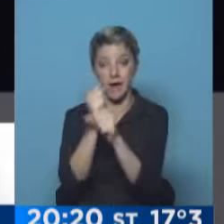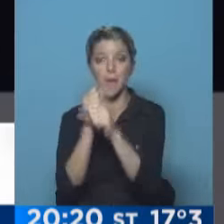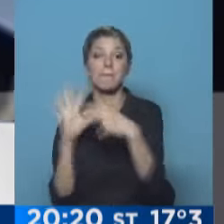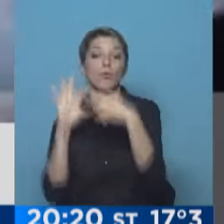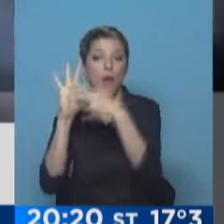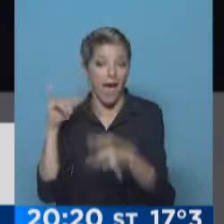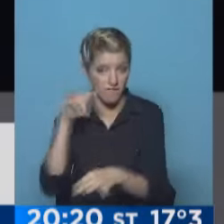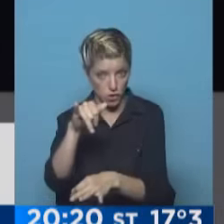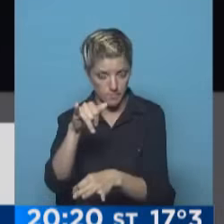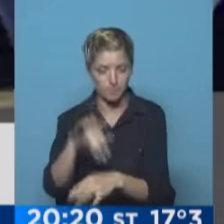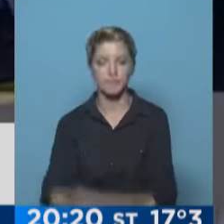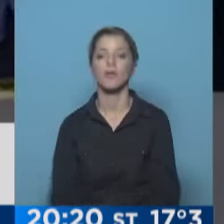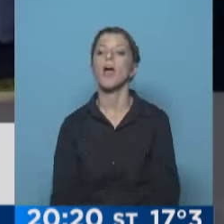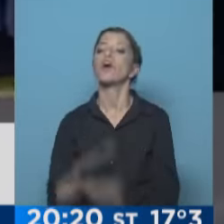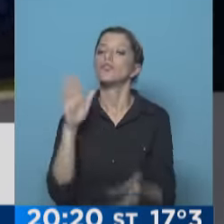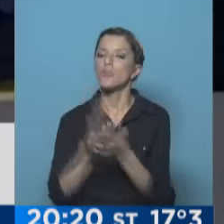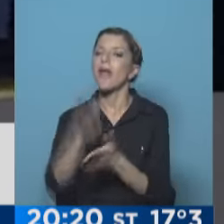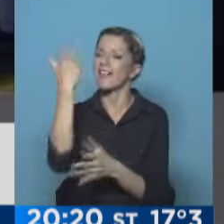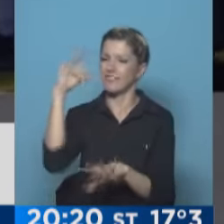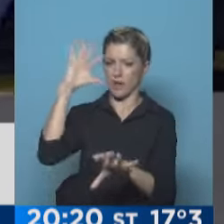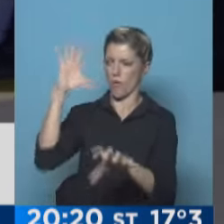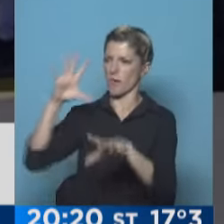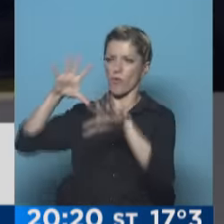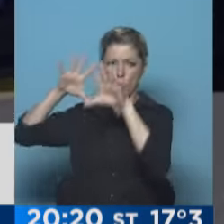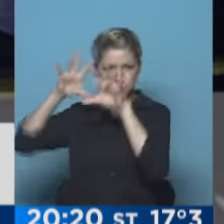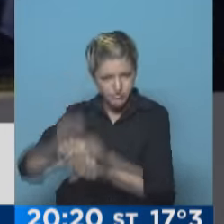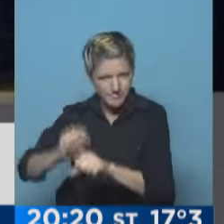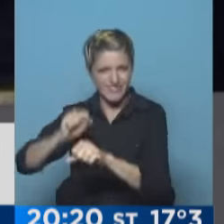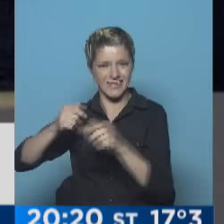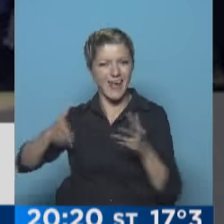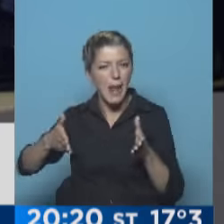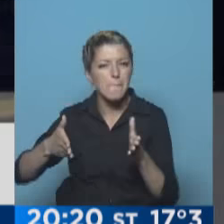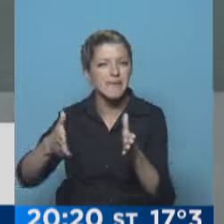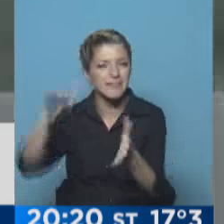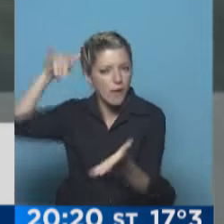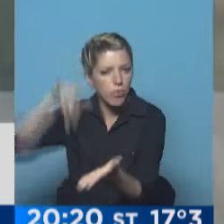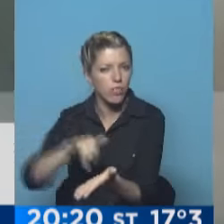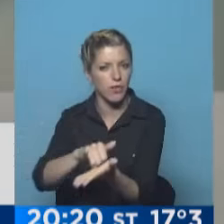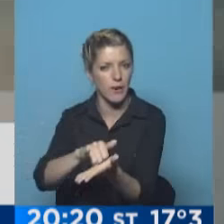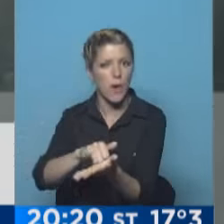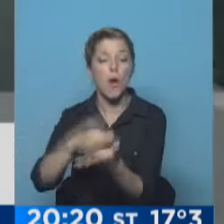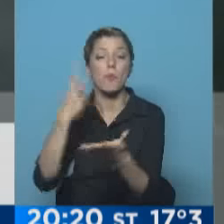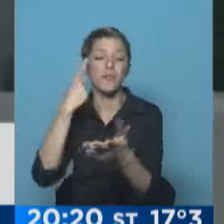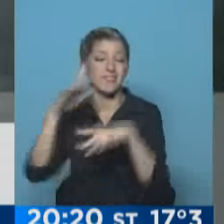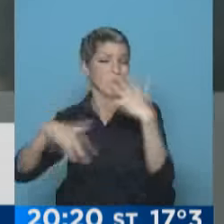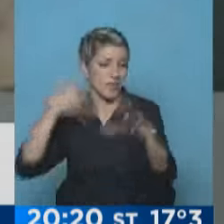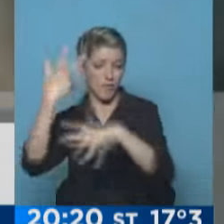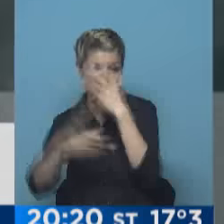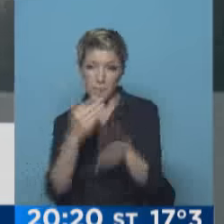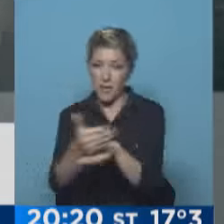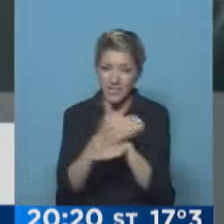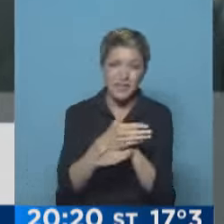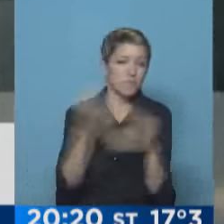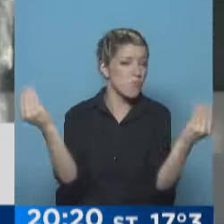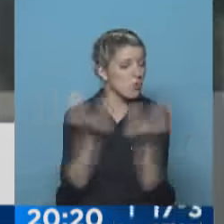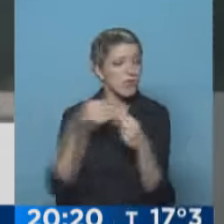es la toma de la pista, porque fue un hecho casi desesperado, pero hubo cientos de manifestaciones de los